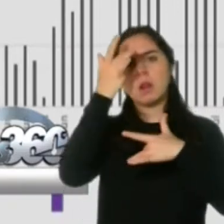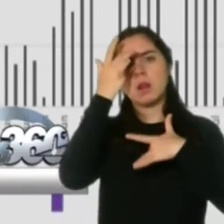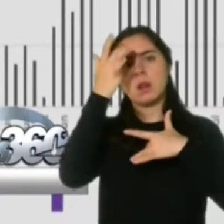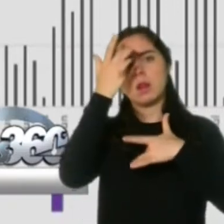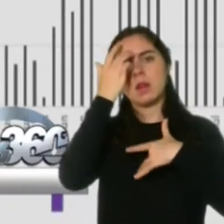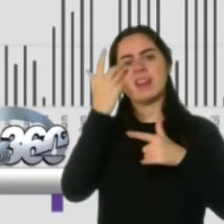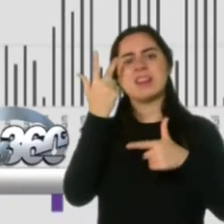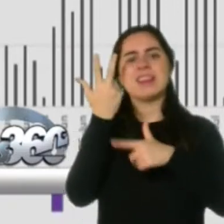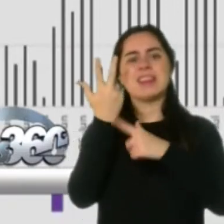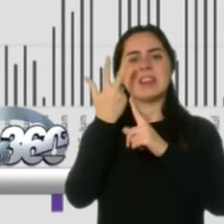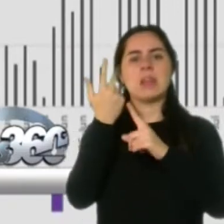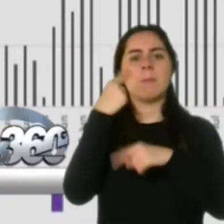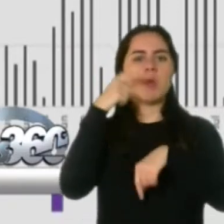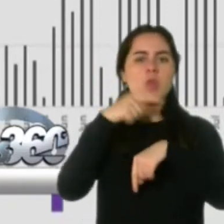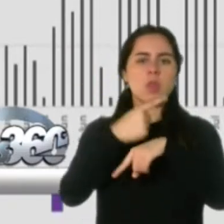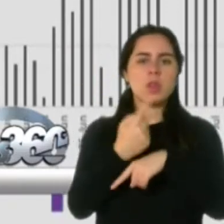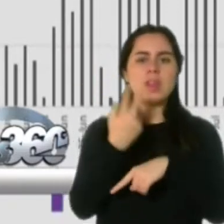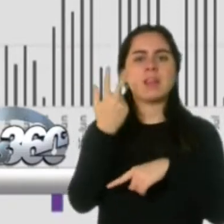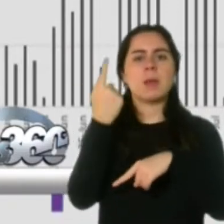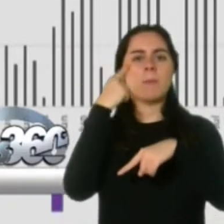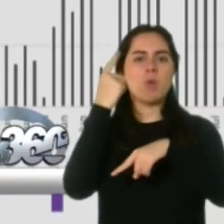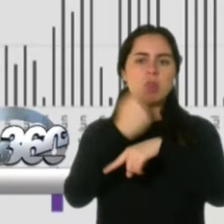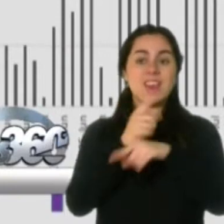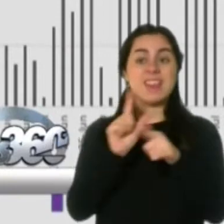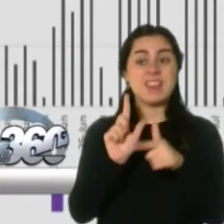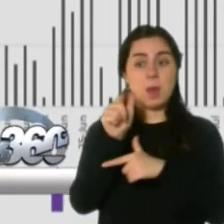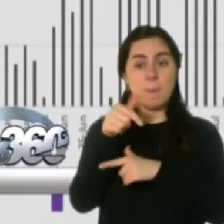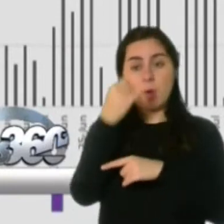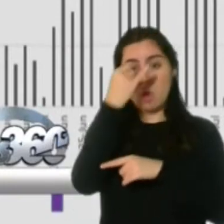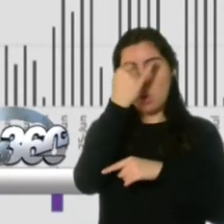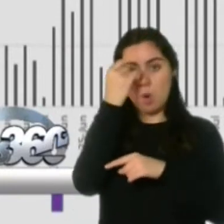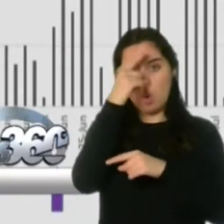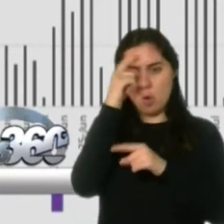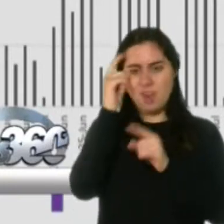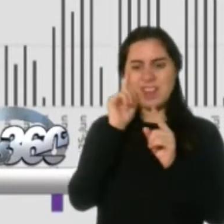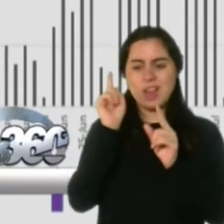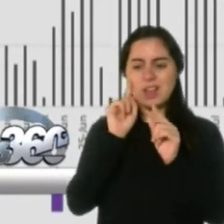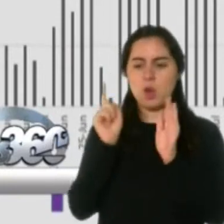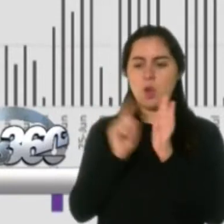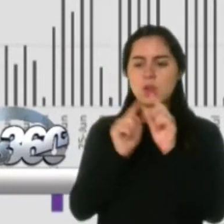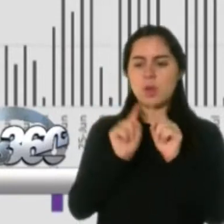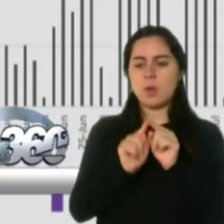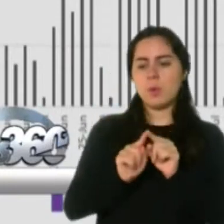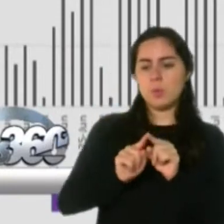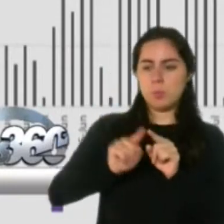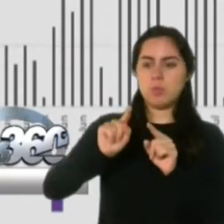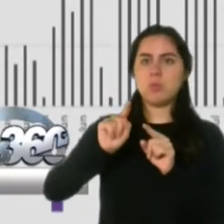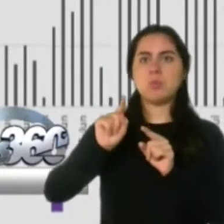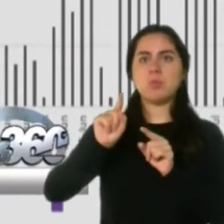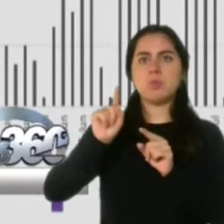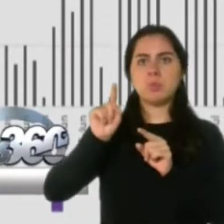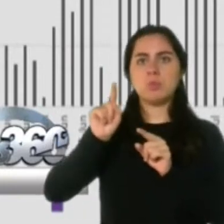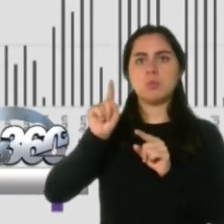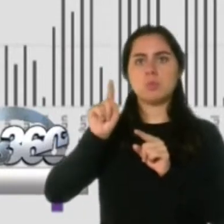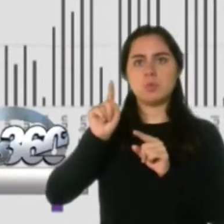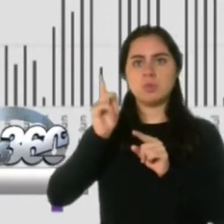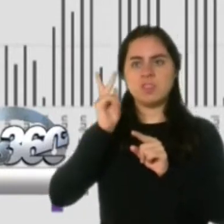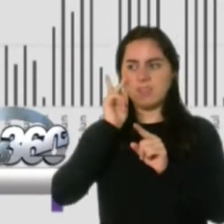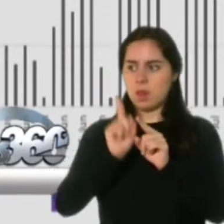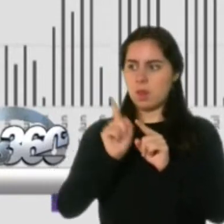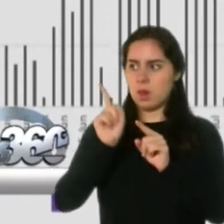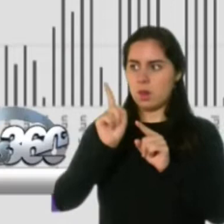un aumento en el número de casos diarios. Y pueden ver a la extrema derecha cómo esa barra del número de